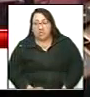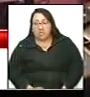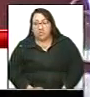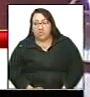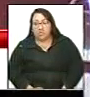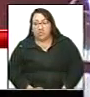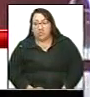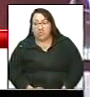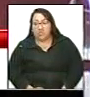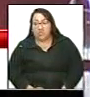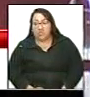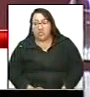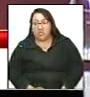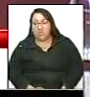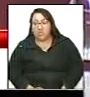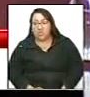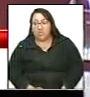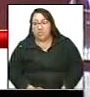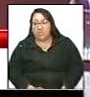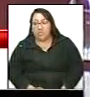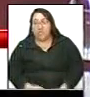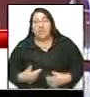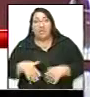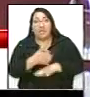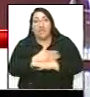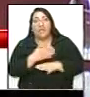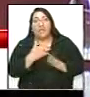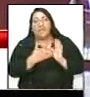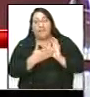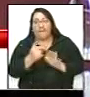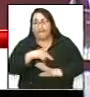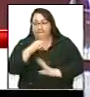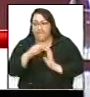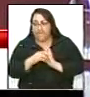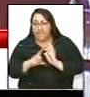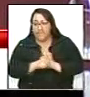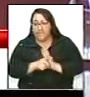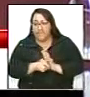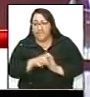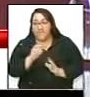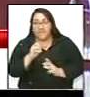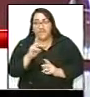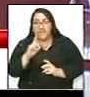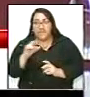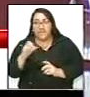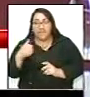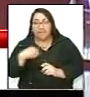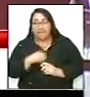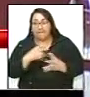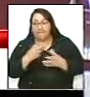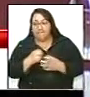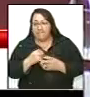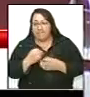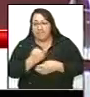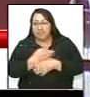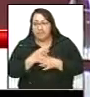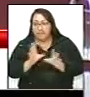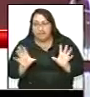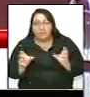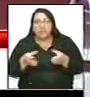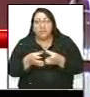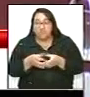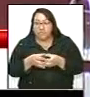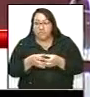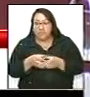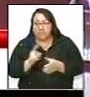que la gestión que me antecede y había presentado un proyecto de la ley orgánica, lo que nosotros queremos es formar una comisión